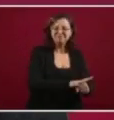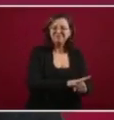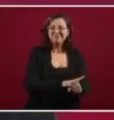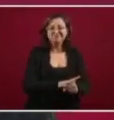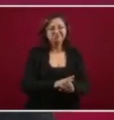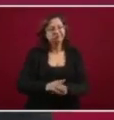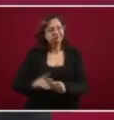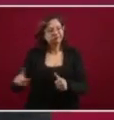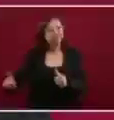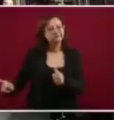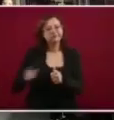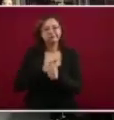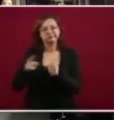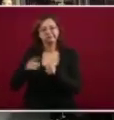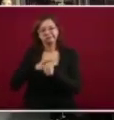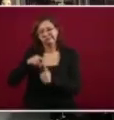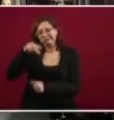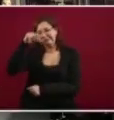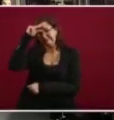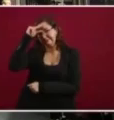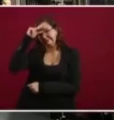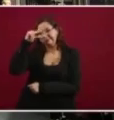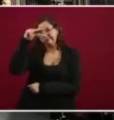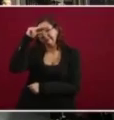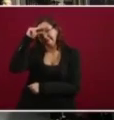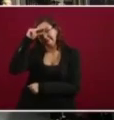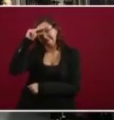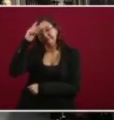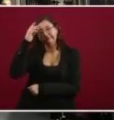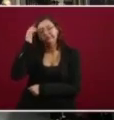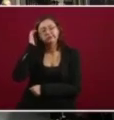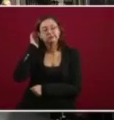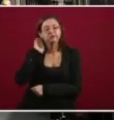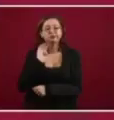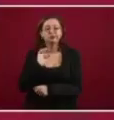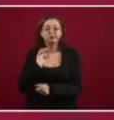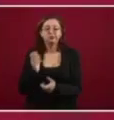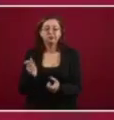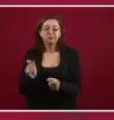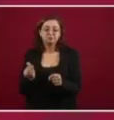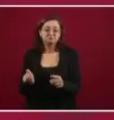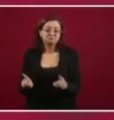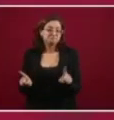Hay inteligencia más que fuerza. Y persecución